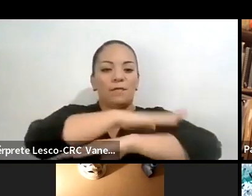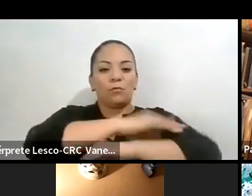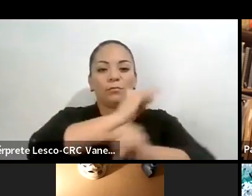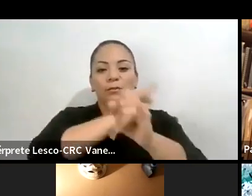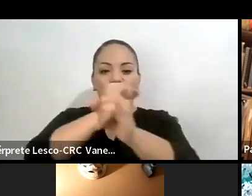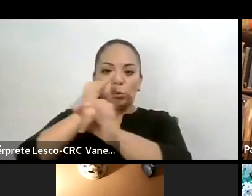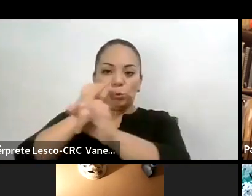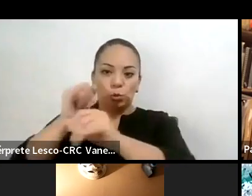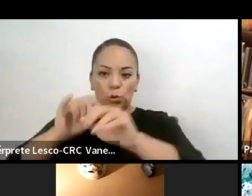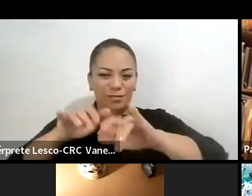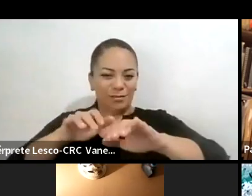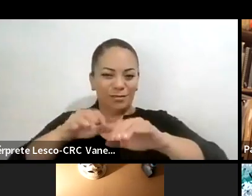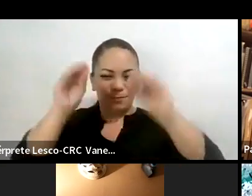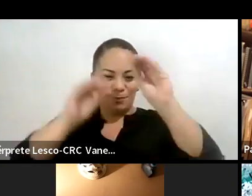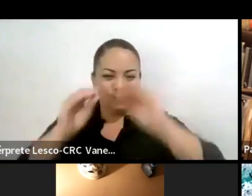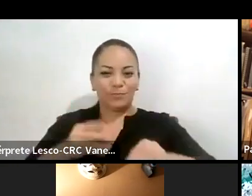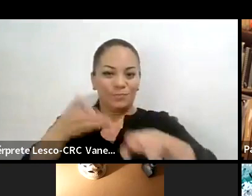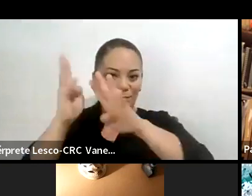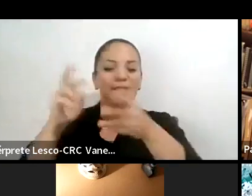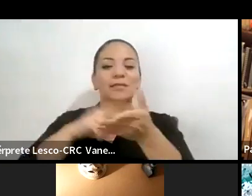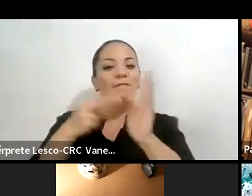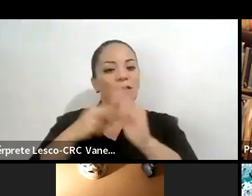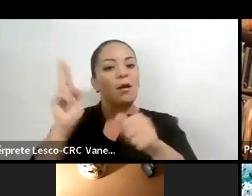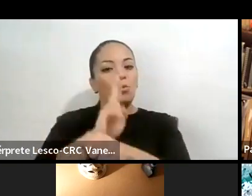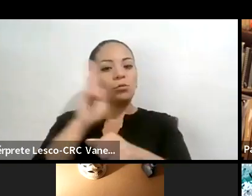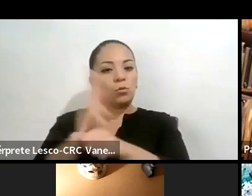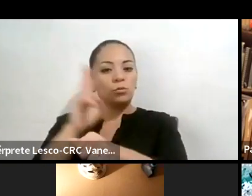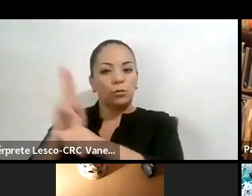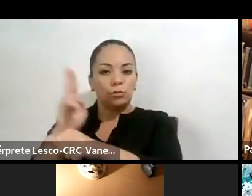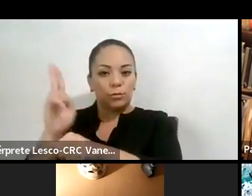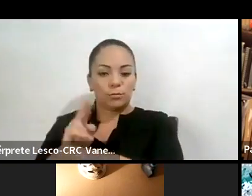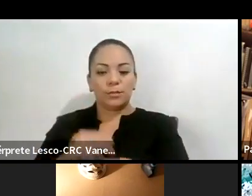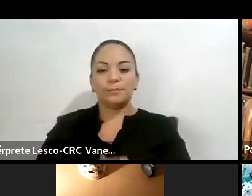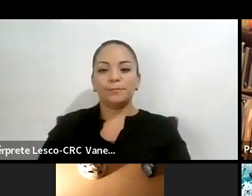institucionales, de verdad, va a haber un uso de estas herramientas.